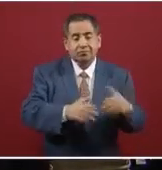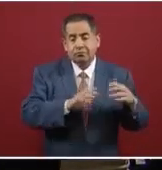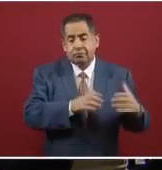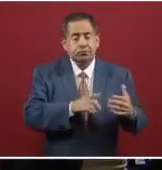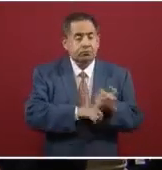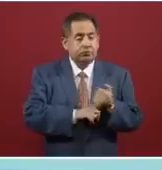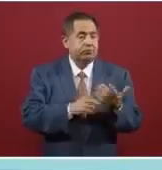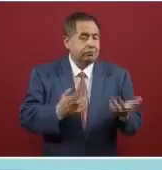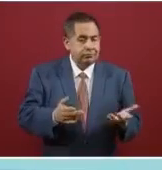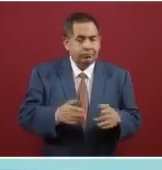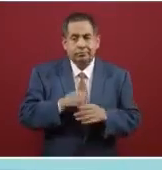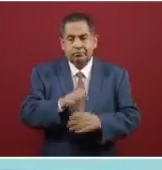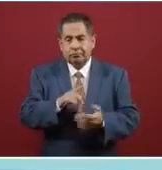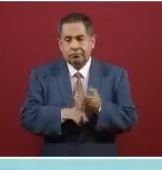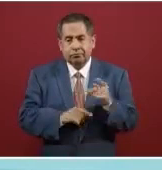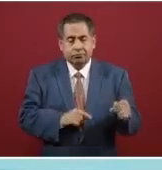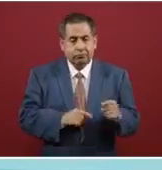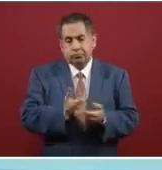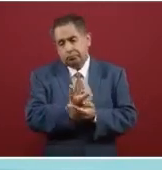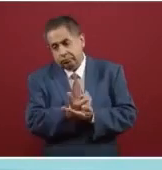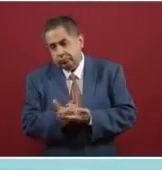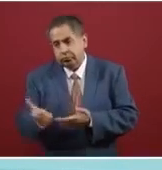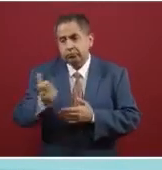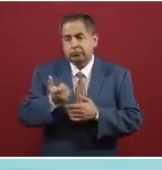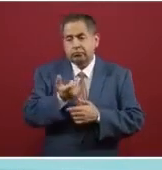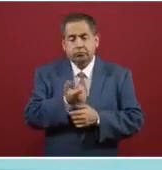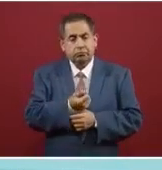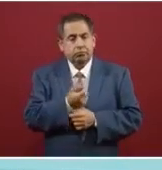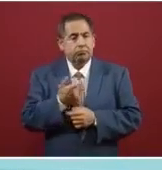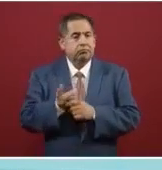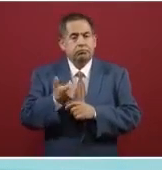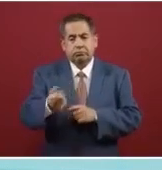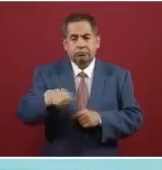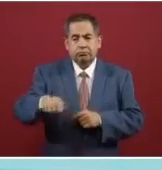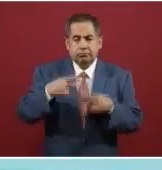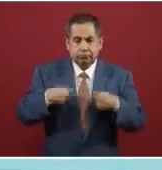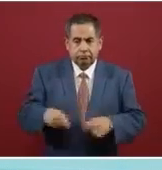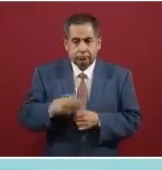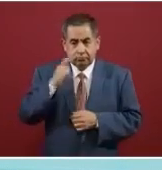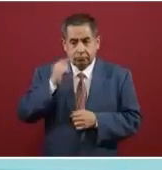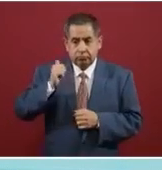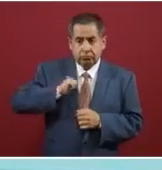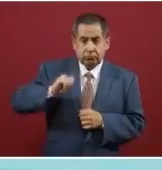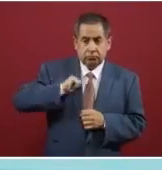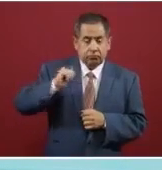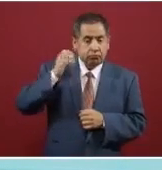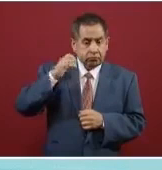en cuanto al salario de los trabajadores. Luego de ser México